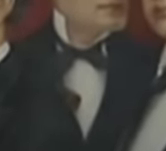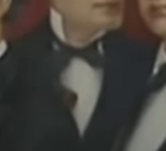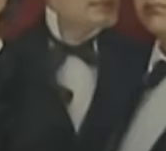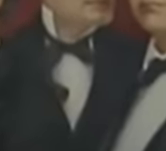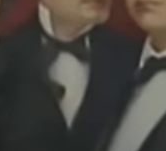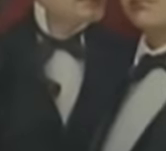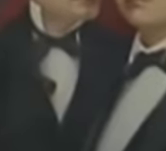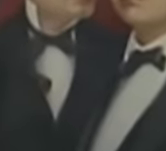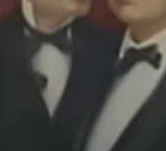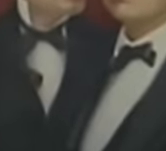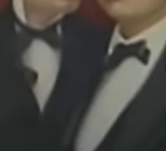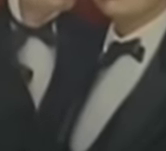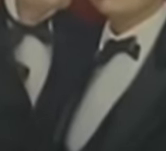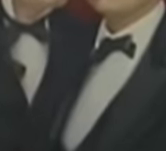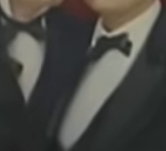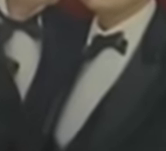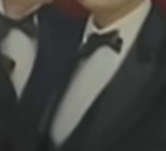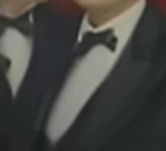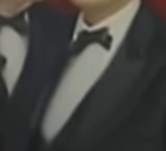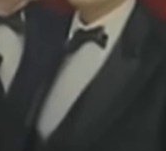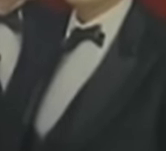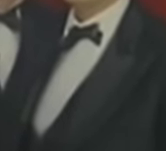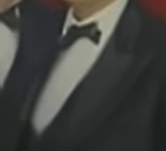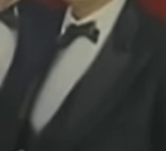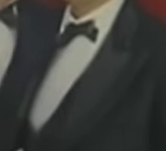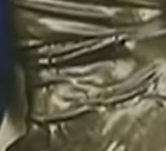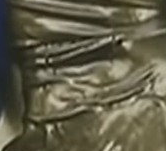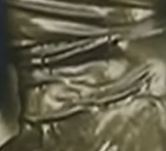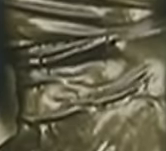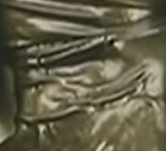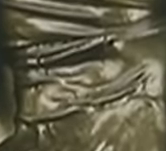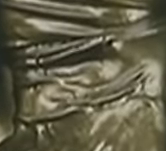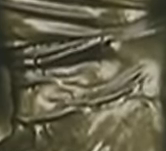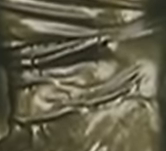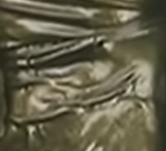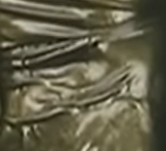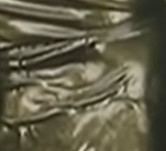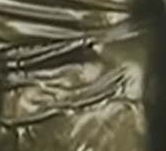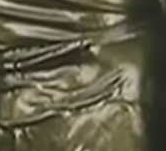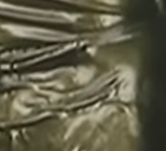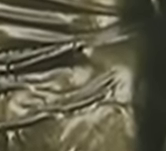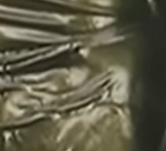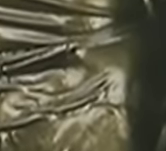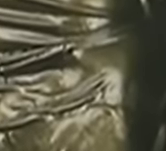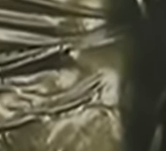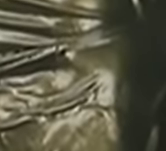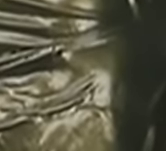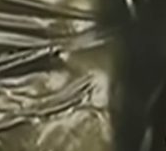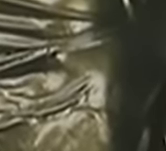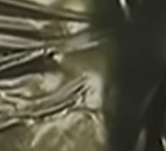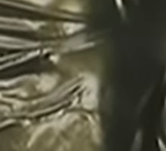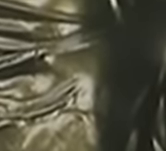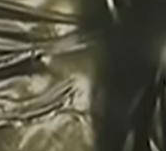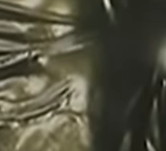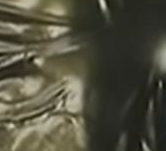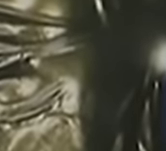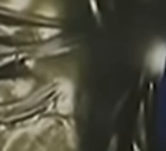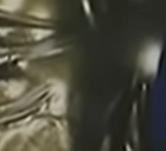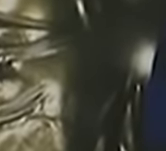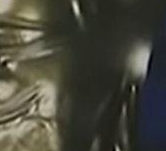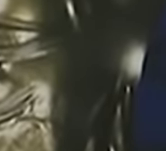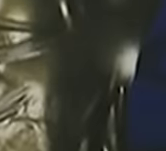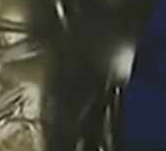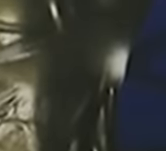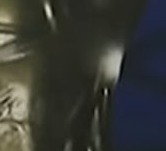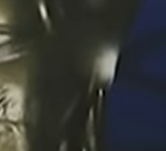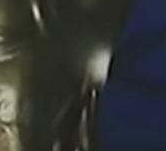y la estabilidad de la República. Seguimos en esta cobertura especial desde el Tribunal Supremo de Justicia de lo que ha sido esta